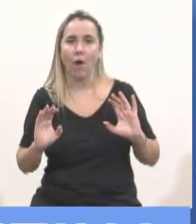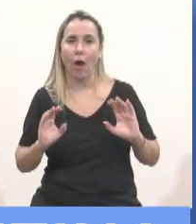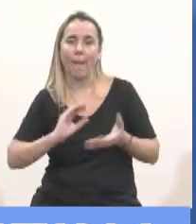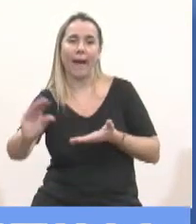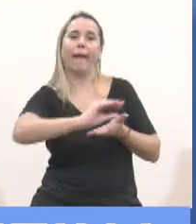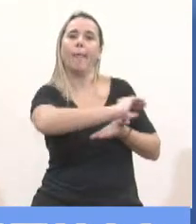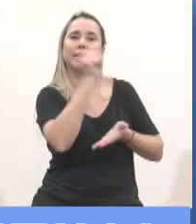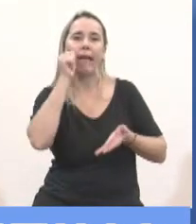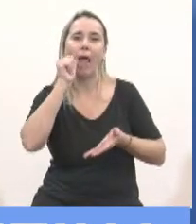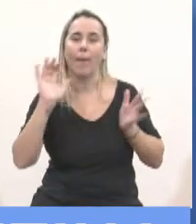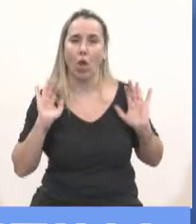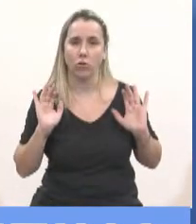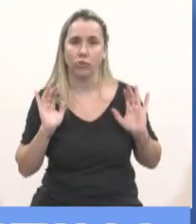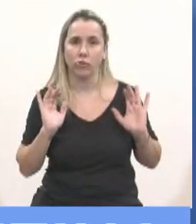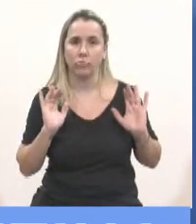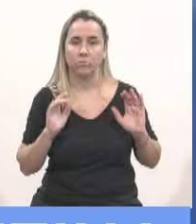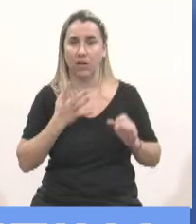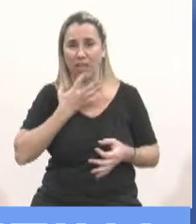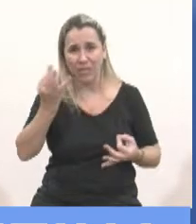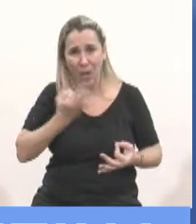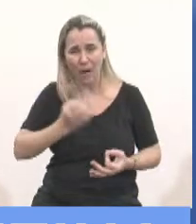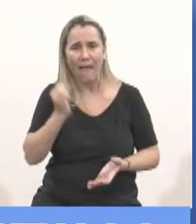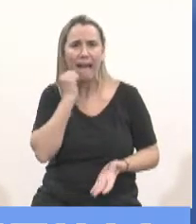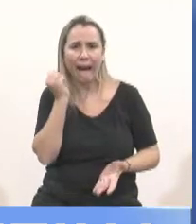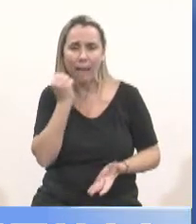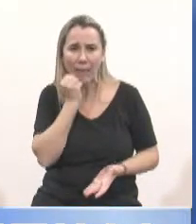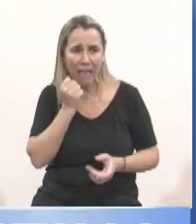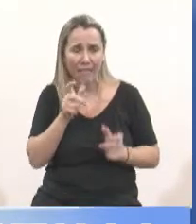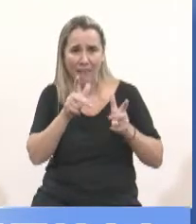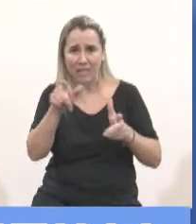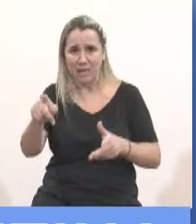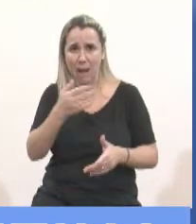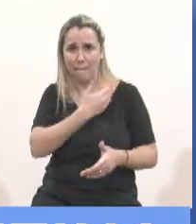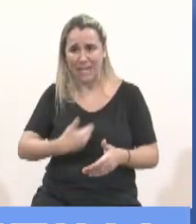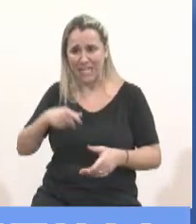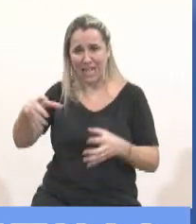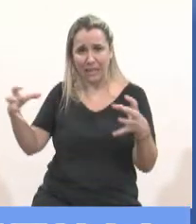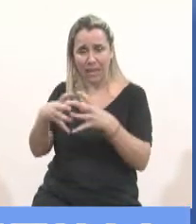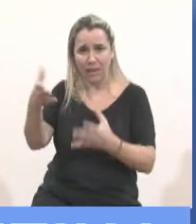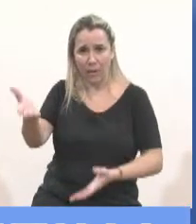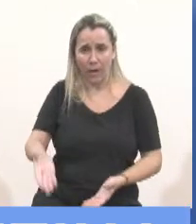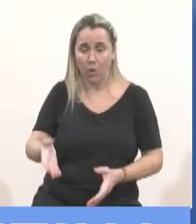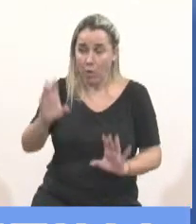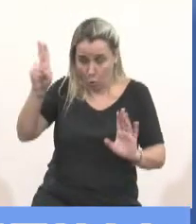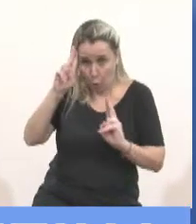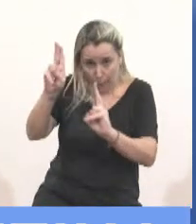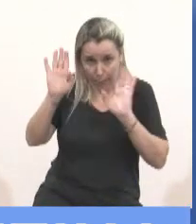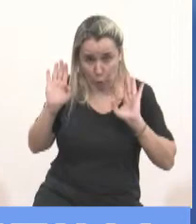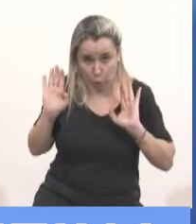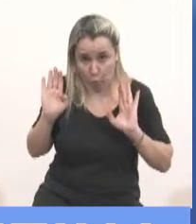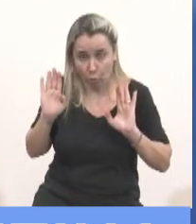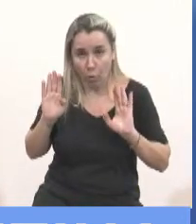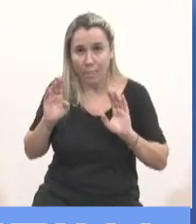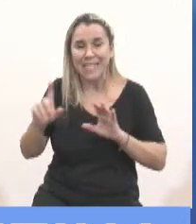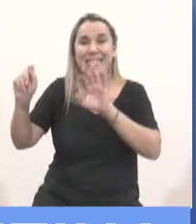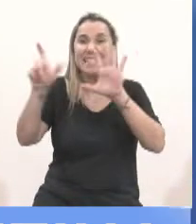caramelo, no sé. Pero la verdad, hay que tener la cara de piedra para decir lo que dice el presidente de la bancada. ¿Sí? Con todo respeto le digo. Porque